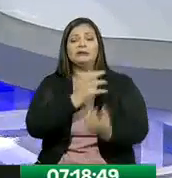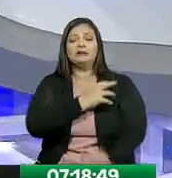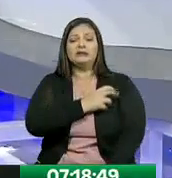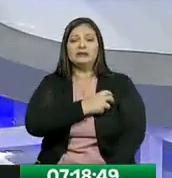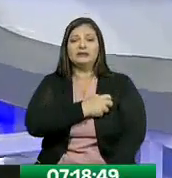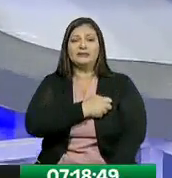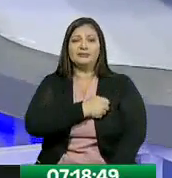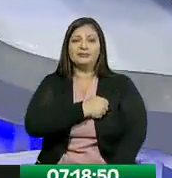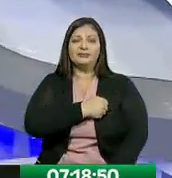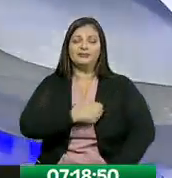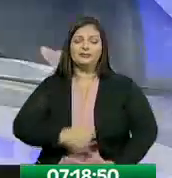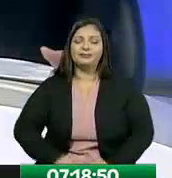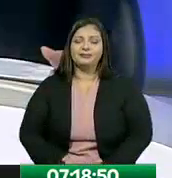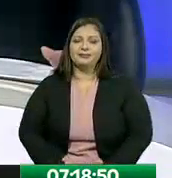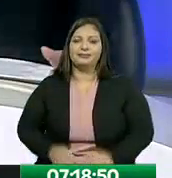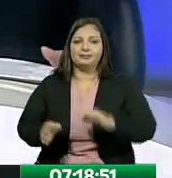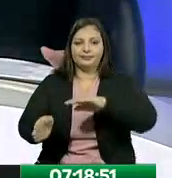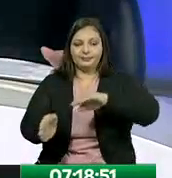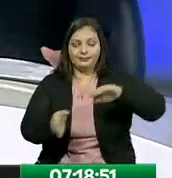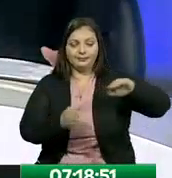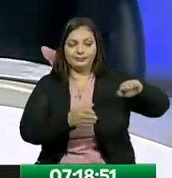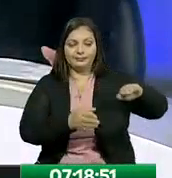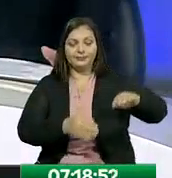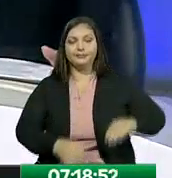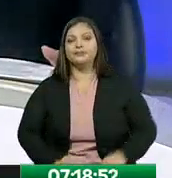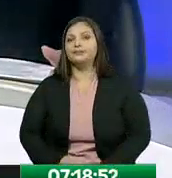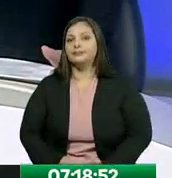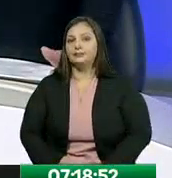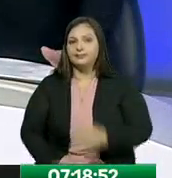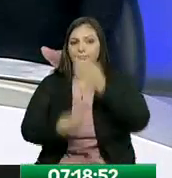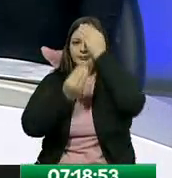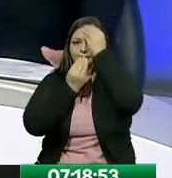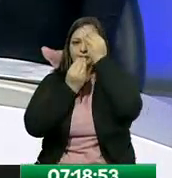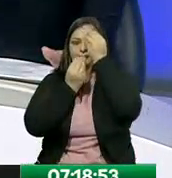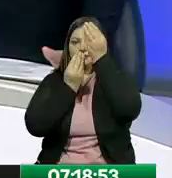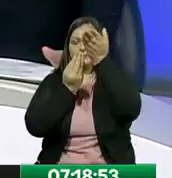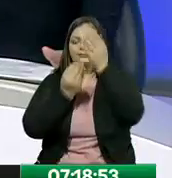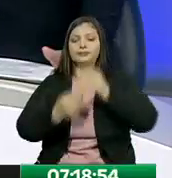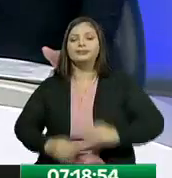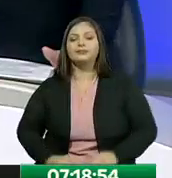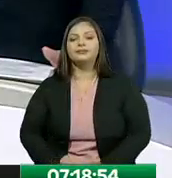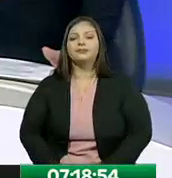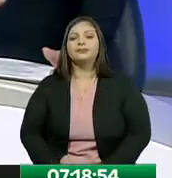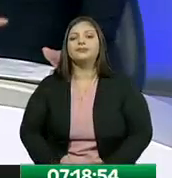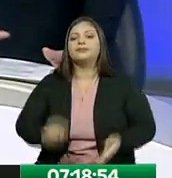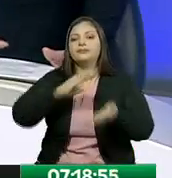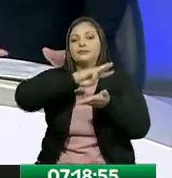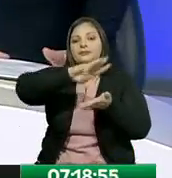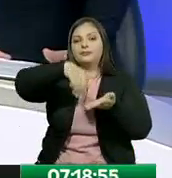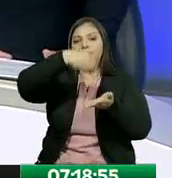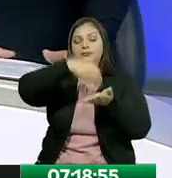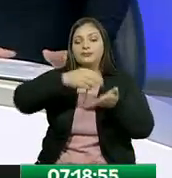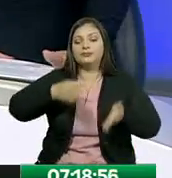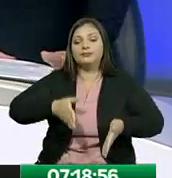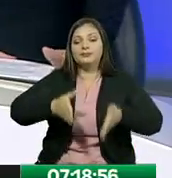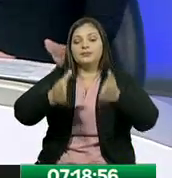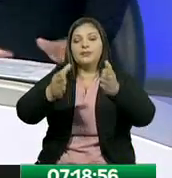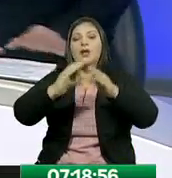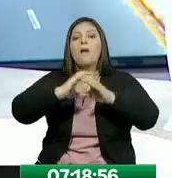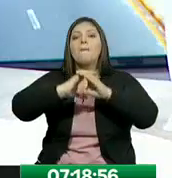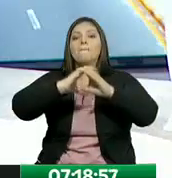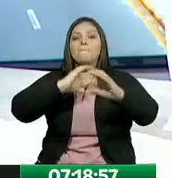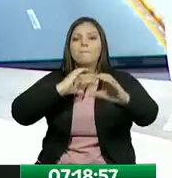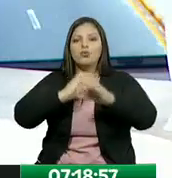propósito, dos jóvenes resultaron heridas en un accidente de tránsito ocurrido en la vía Manabí-Guayas.